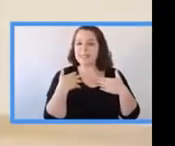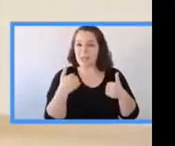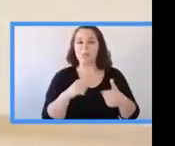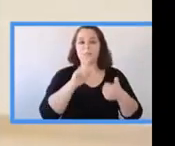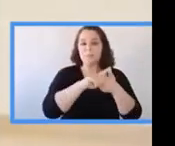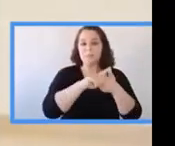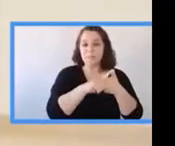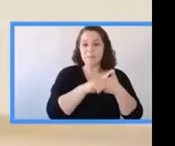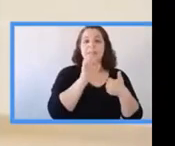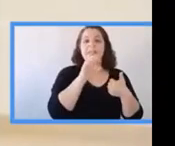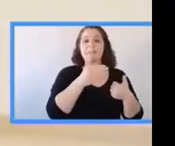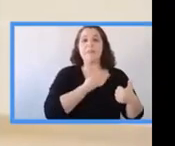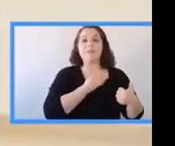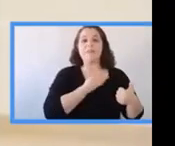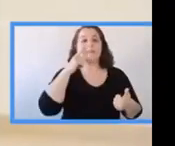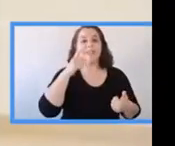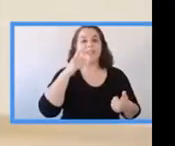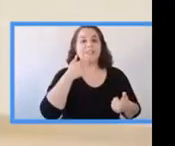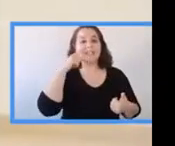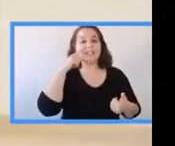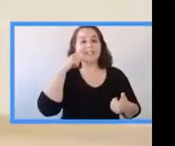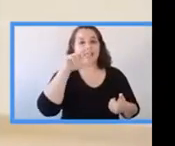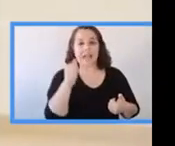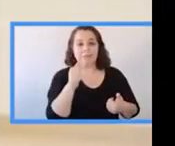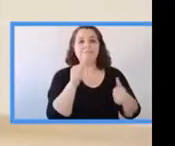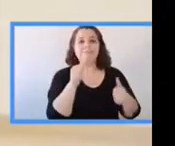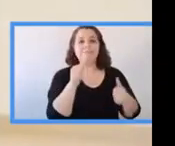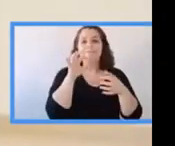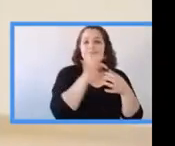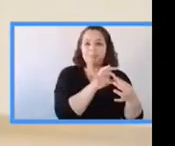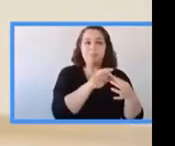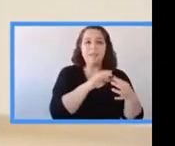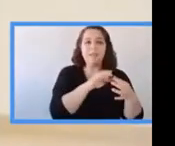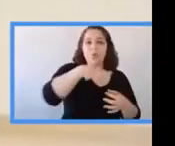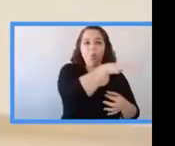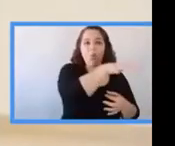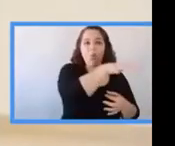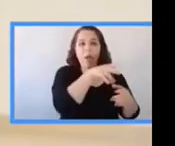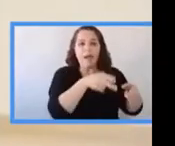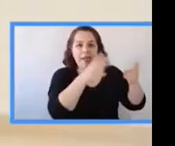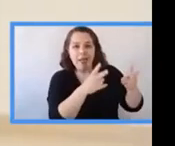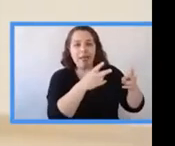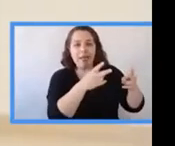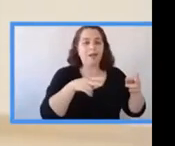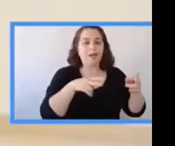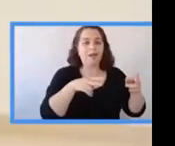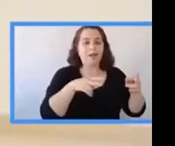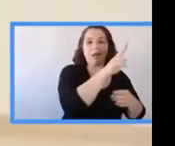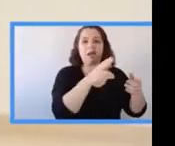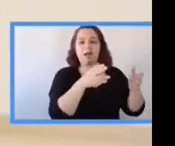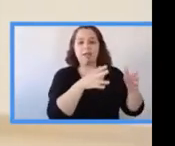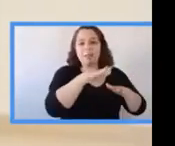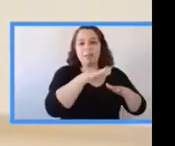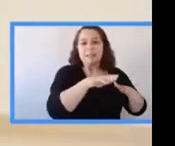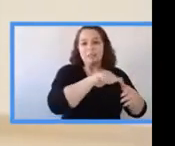de salud. Por un lado, las barreras físicas, que son todas las que tienen que ver con los espacios y las dimensiones de los espacios